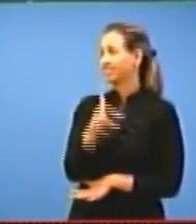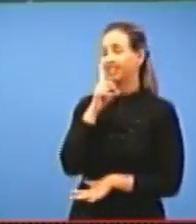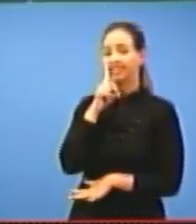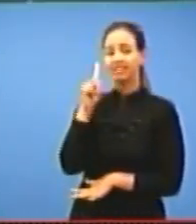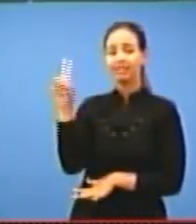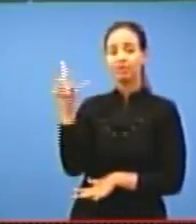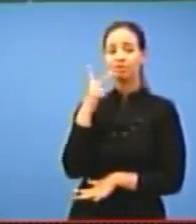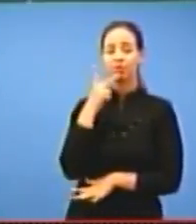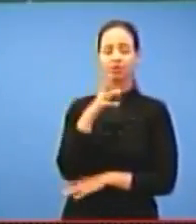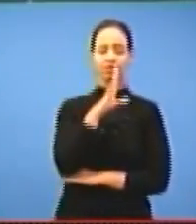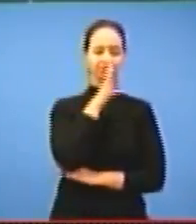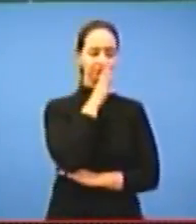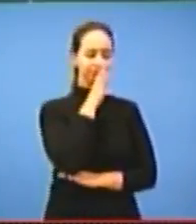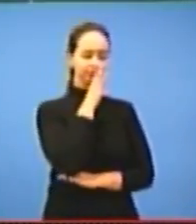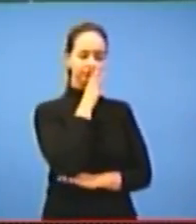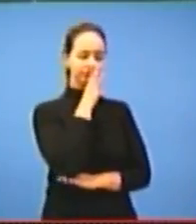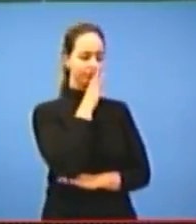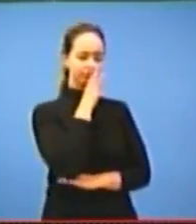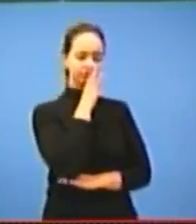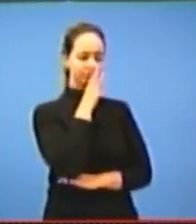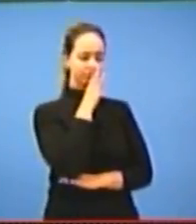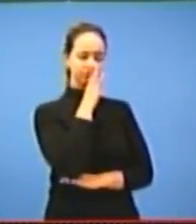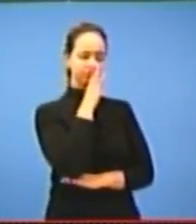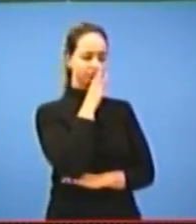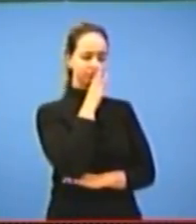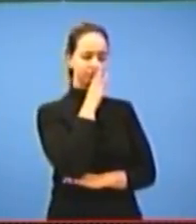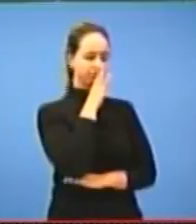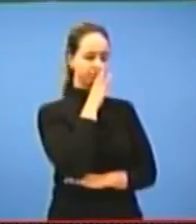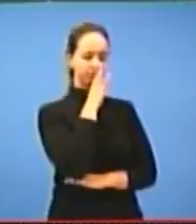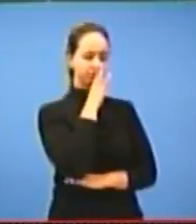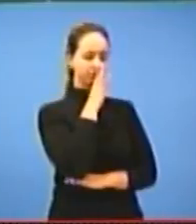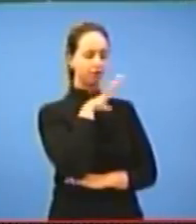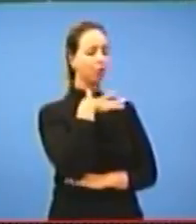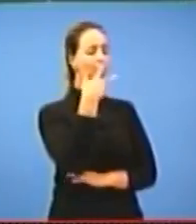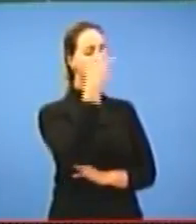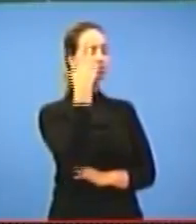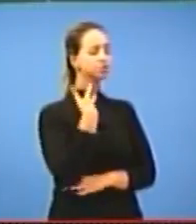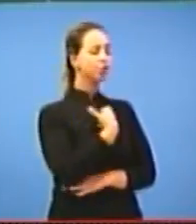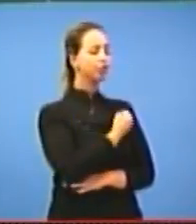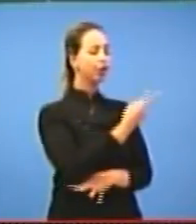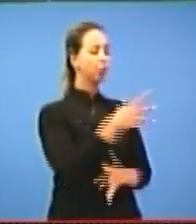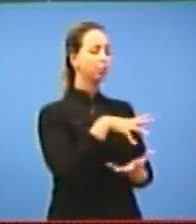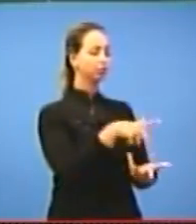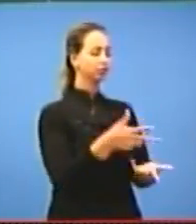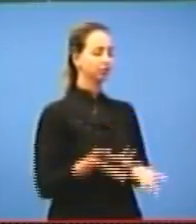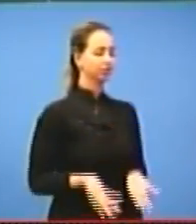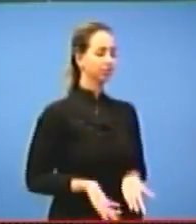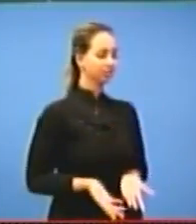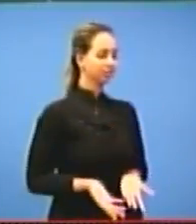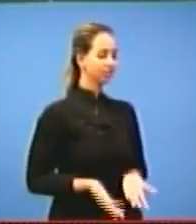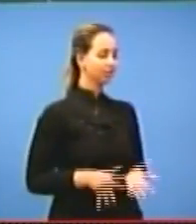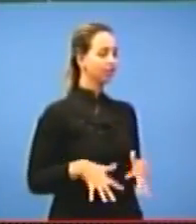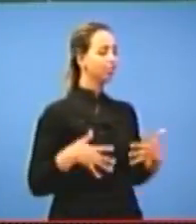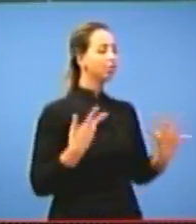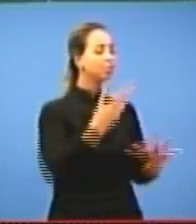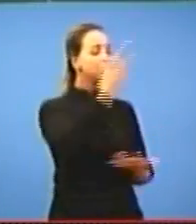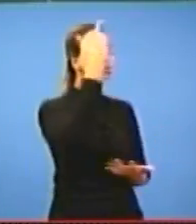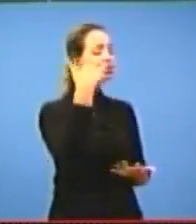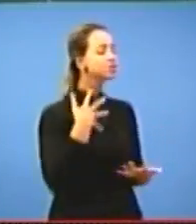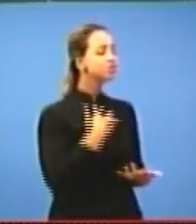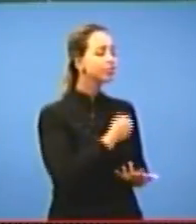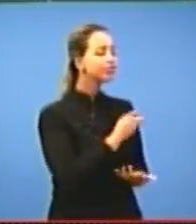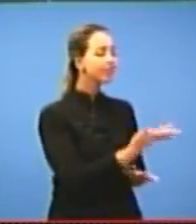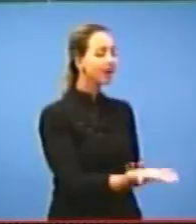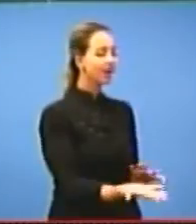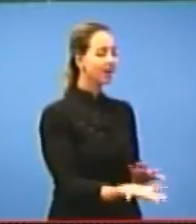del Padre fue no. No. ¿Quién va a salvar? ¿Quién es el que podía salvar